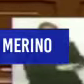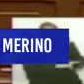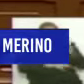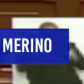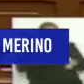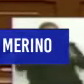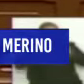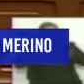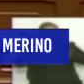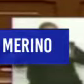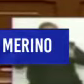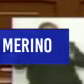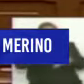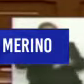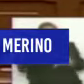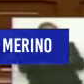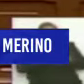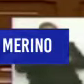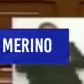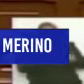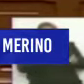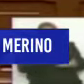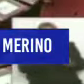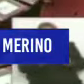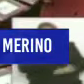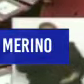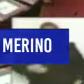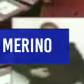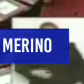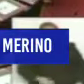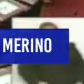que está transparentando todos sus actos. Gracias, presidente.